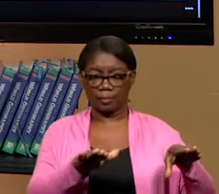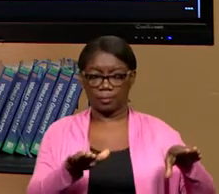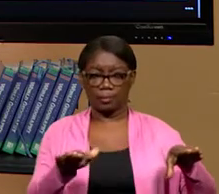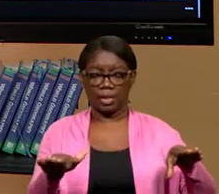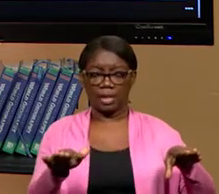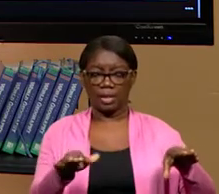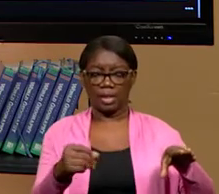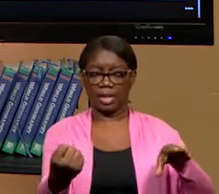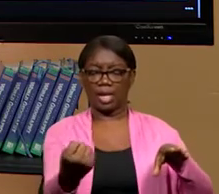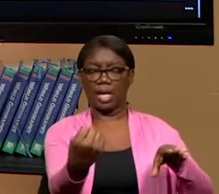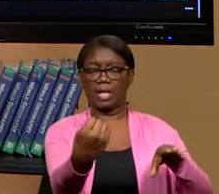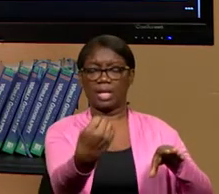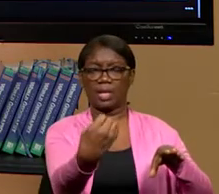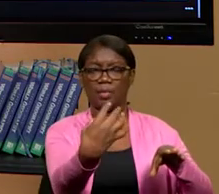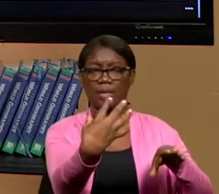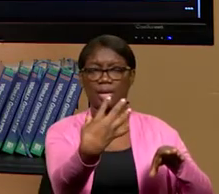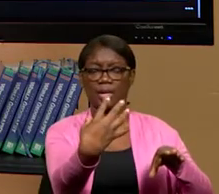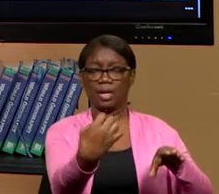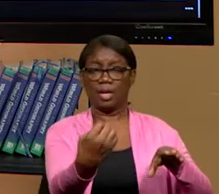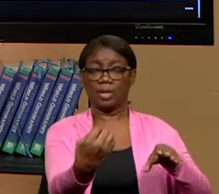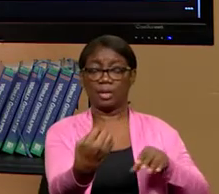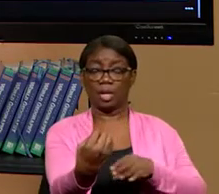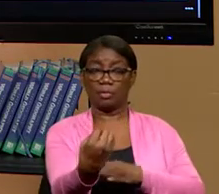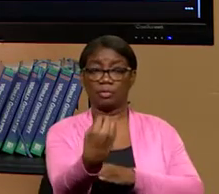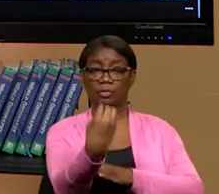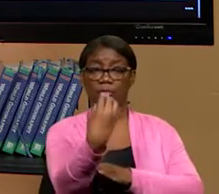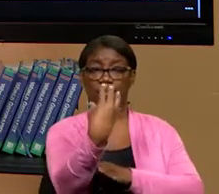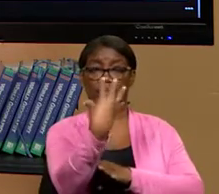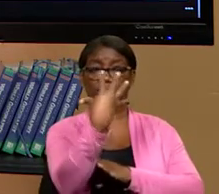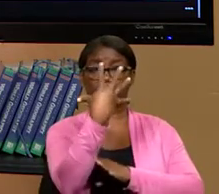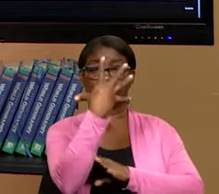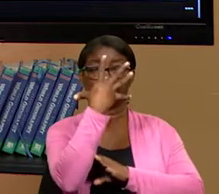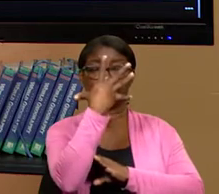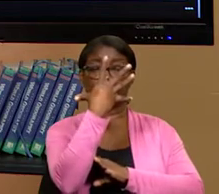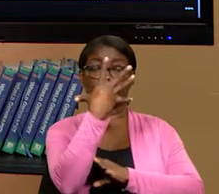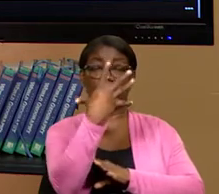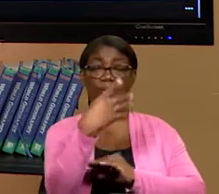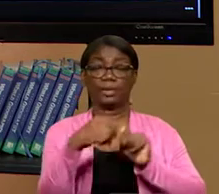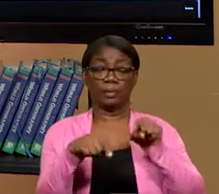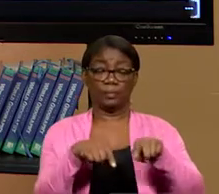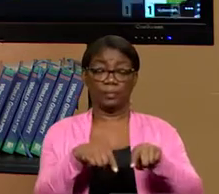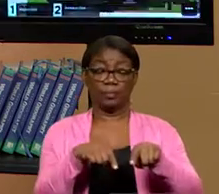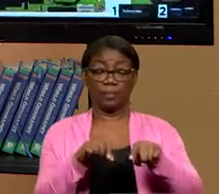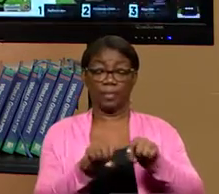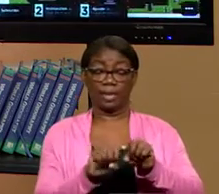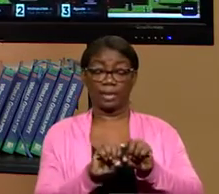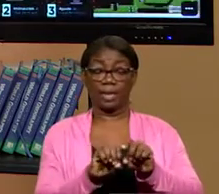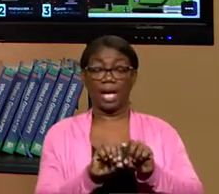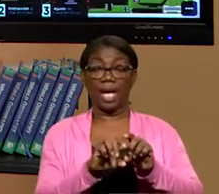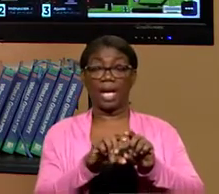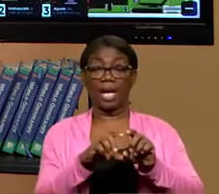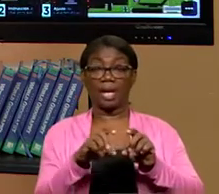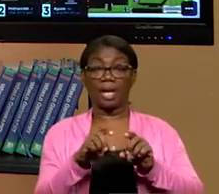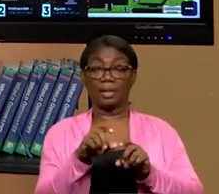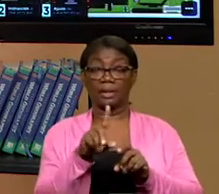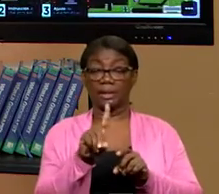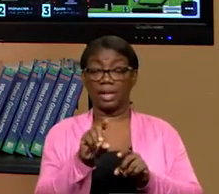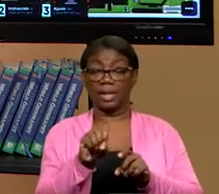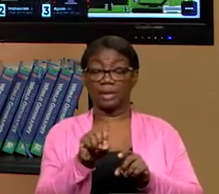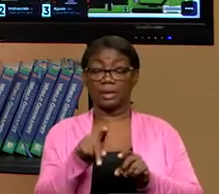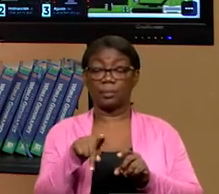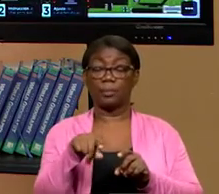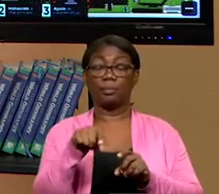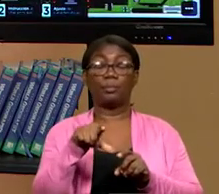la imagen en la pantalla. Vamos a verla. Vamos a ver su funcionamiento.